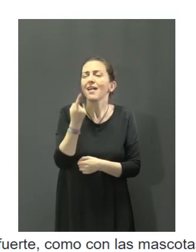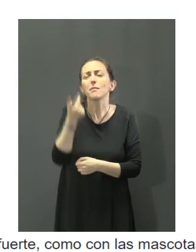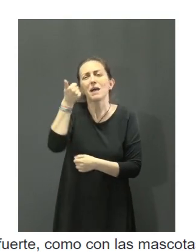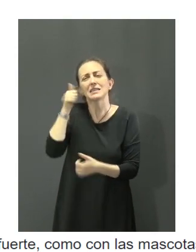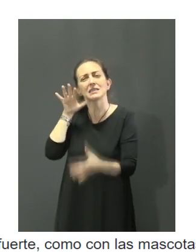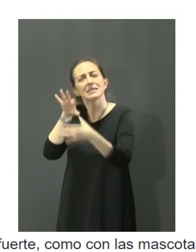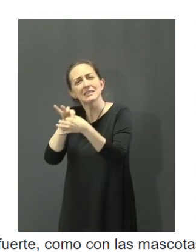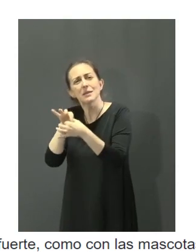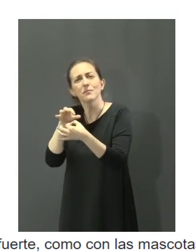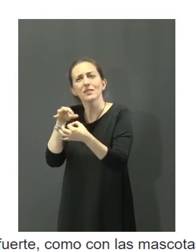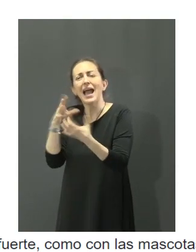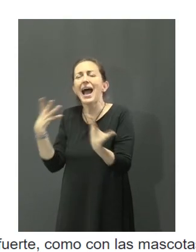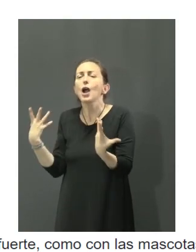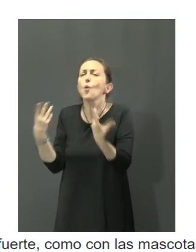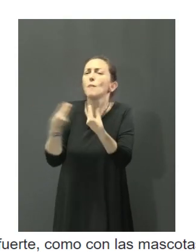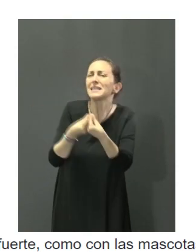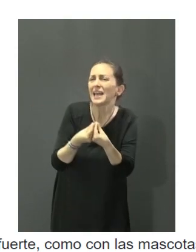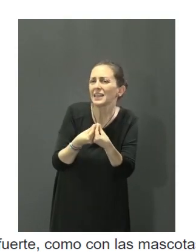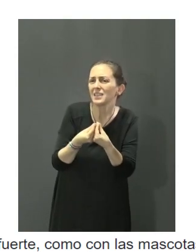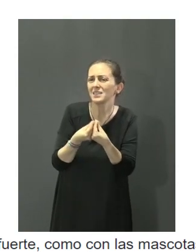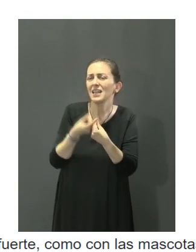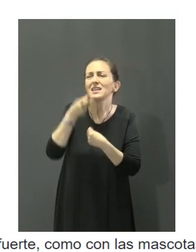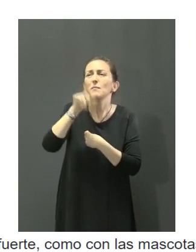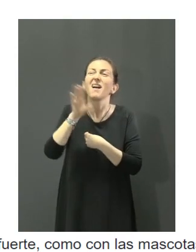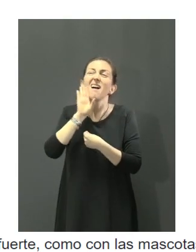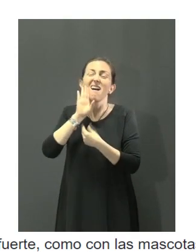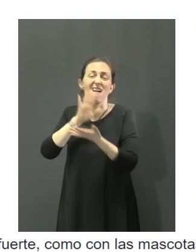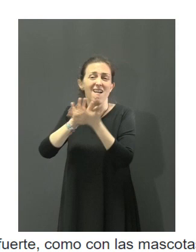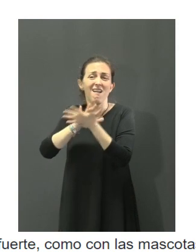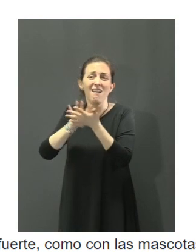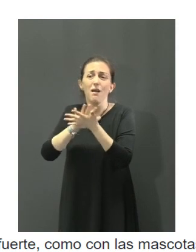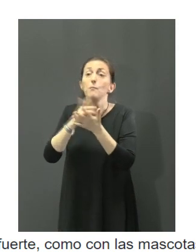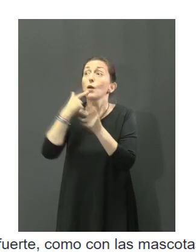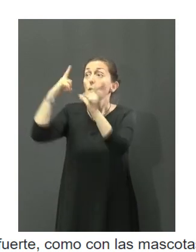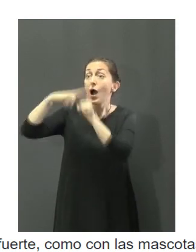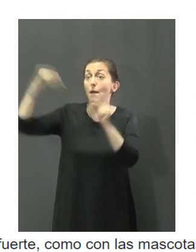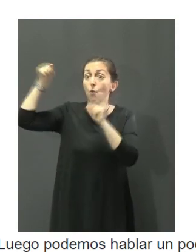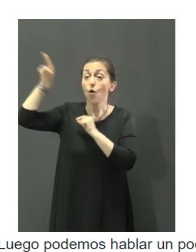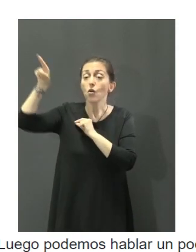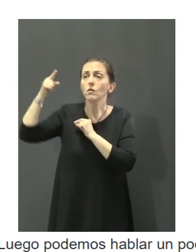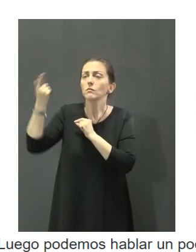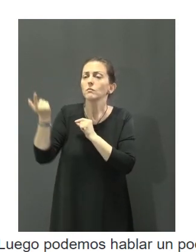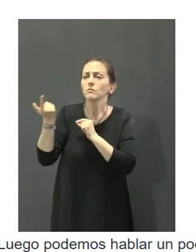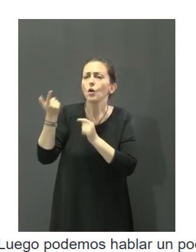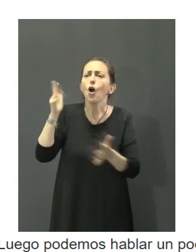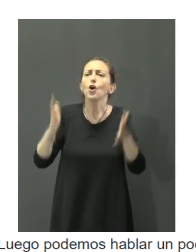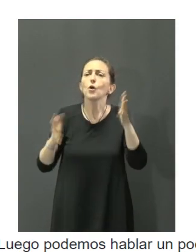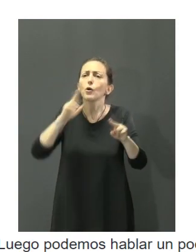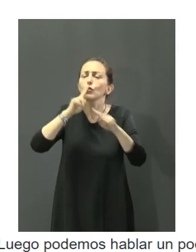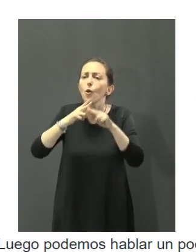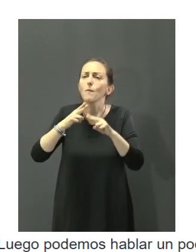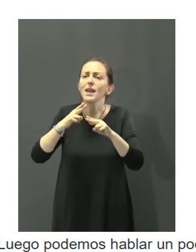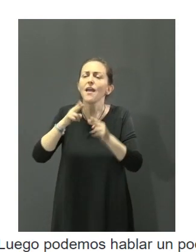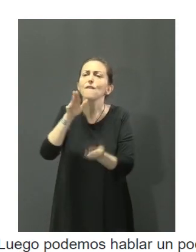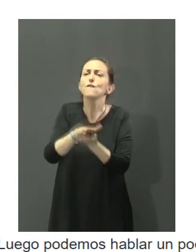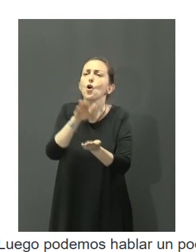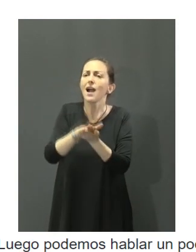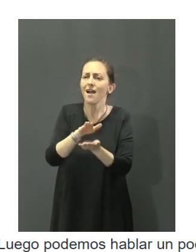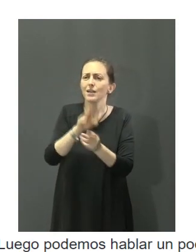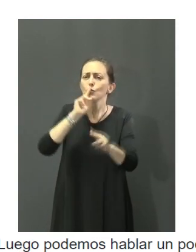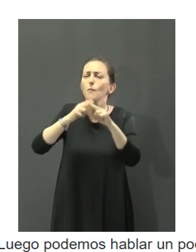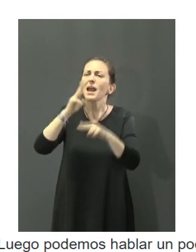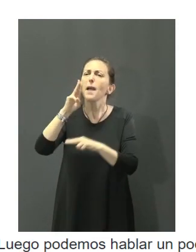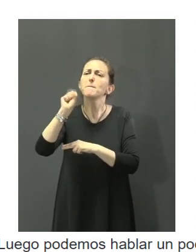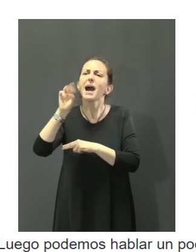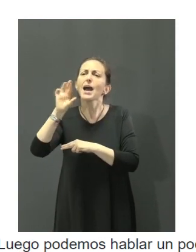de acompañantes. Por ejemplo, hay otro, también lo hemos estado hablando antes. En Japón, por ejemplo, se usa mucho un robot foca que se llama Paro en japonés, creo